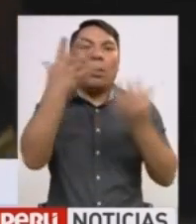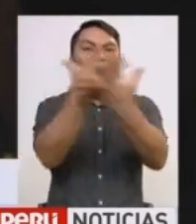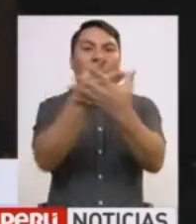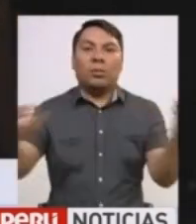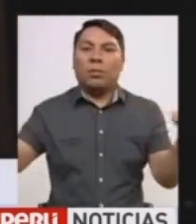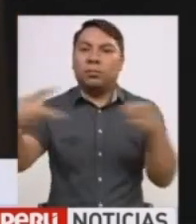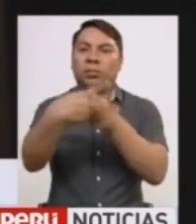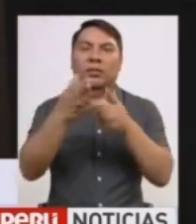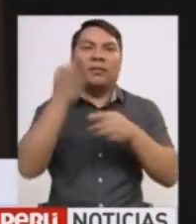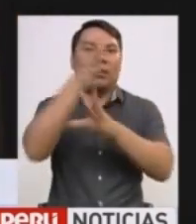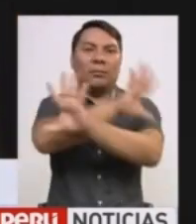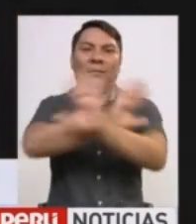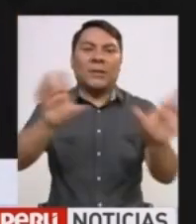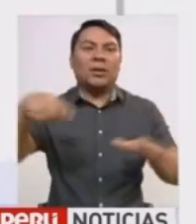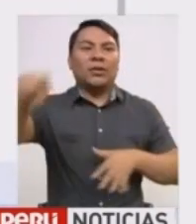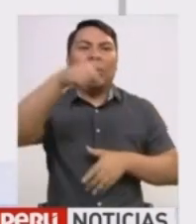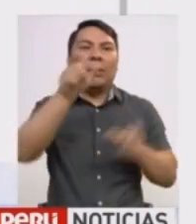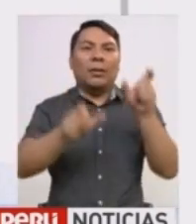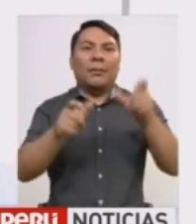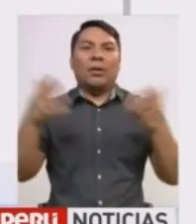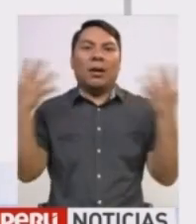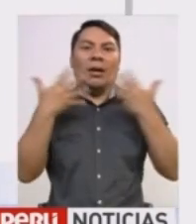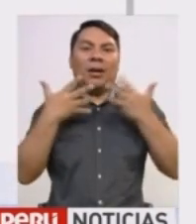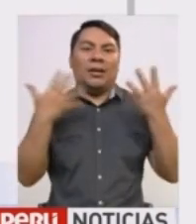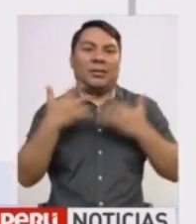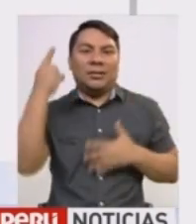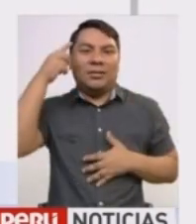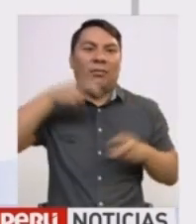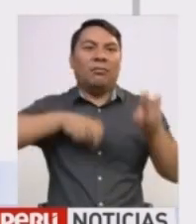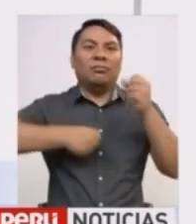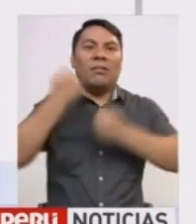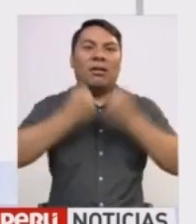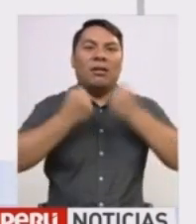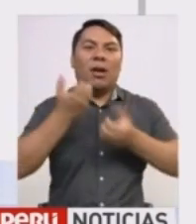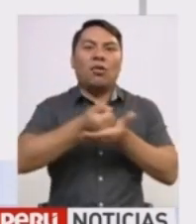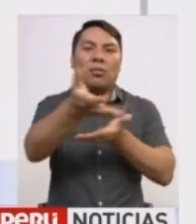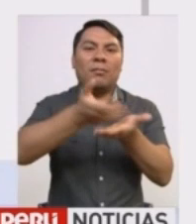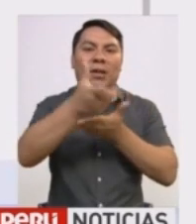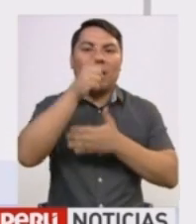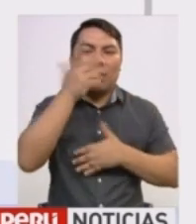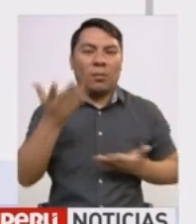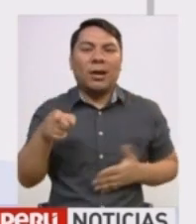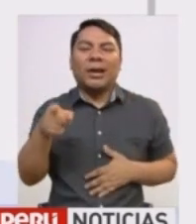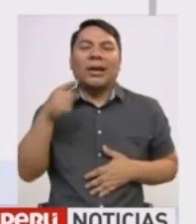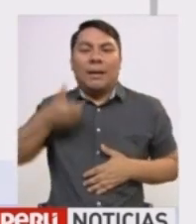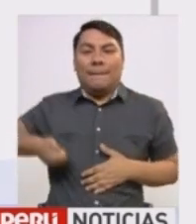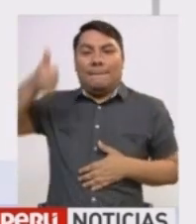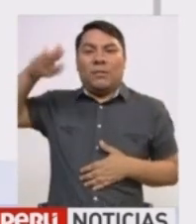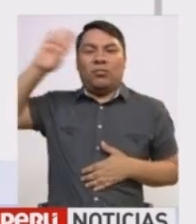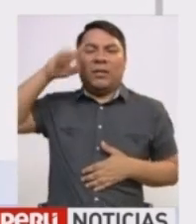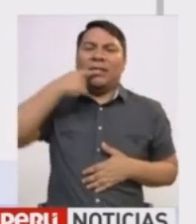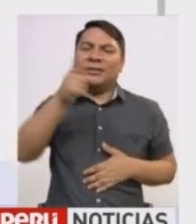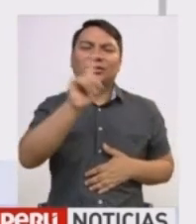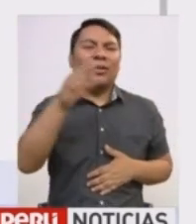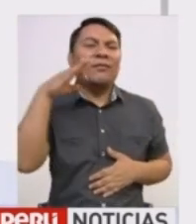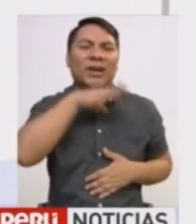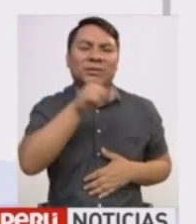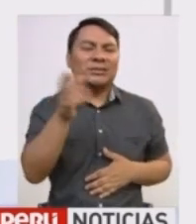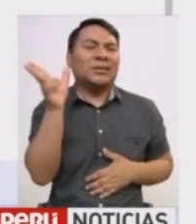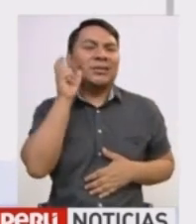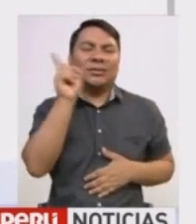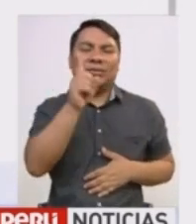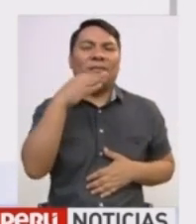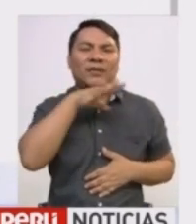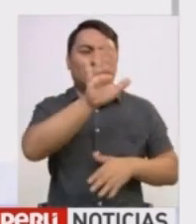a la población a no alarmarse. Indicó que ya se encuentran tras los responsables de estos rumores, quienes serán denunciados por el